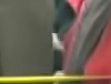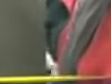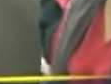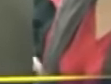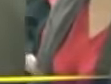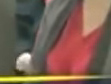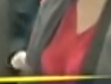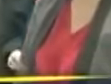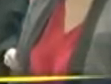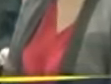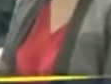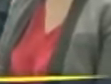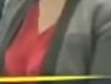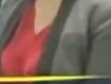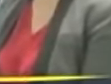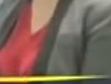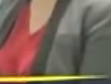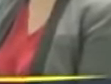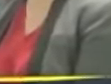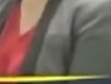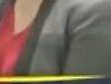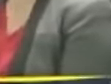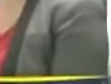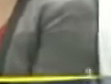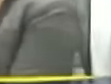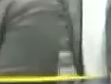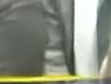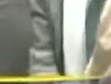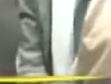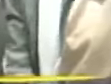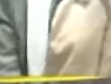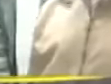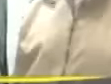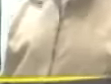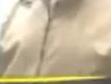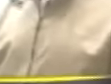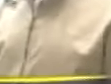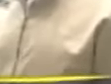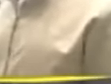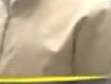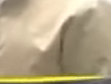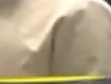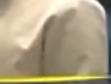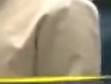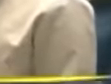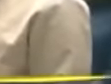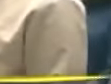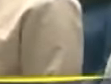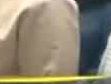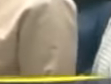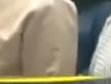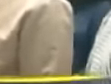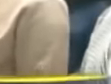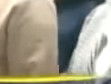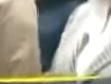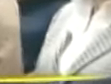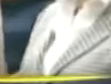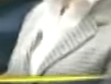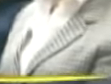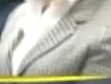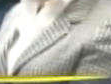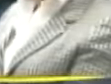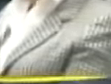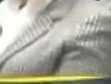Continúa saludando a esta hora a Anicia Maldonado, presidente de la Comisión Permanente de Pueblos Indígenas, a Ricardo Molina, presidente de la Comisión